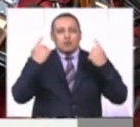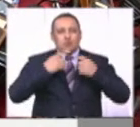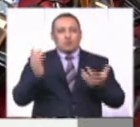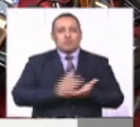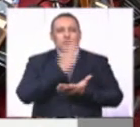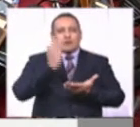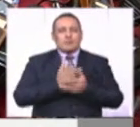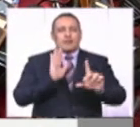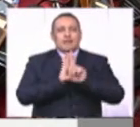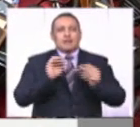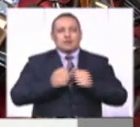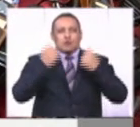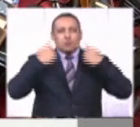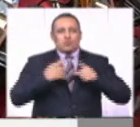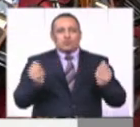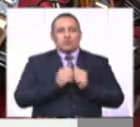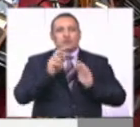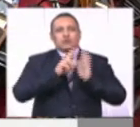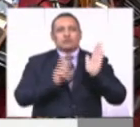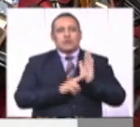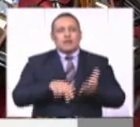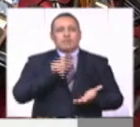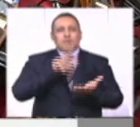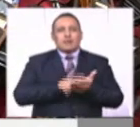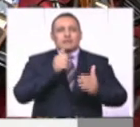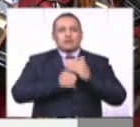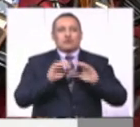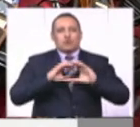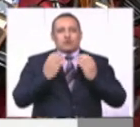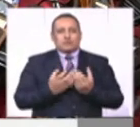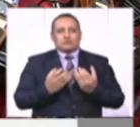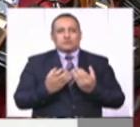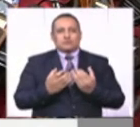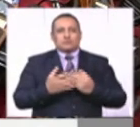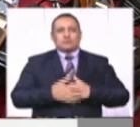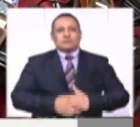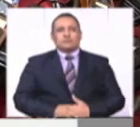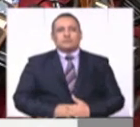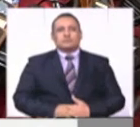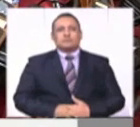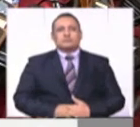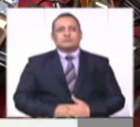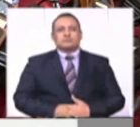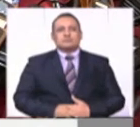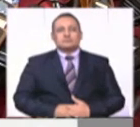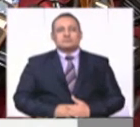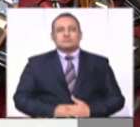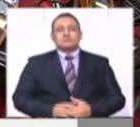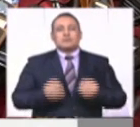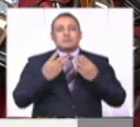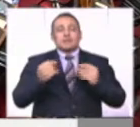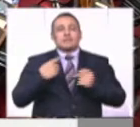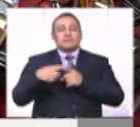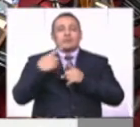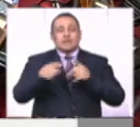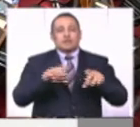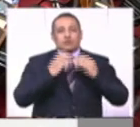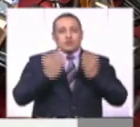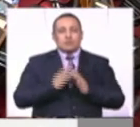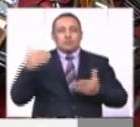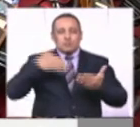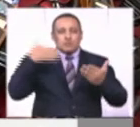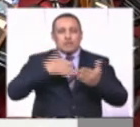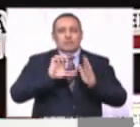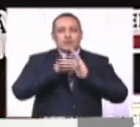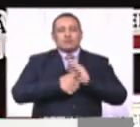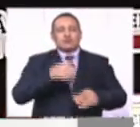jurídicas de los acuerdos y resoluciones aprobadas por el congreso señores congresistas sanse marcar